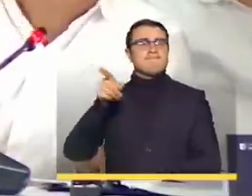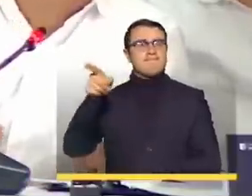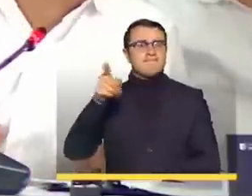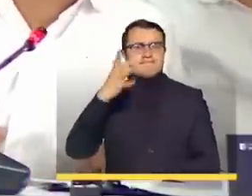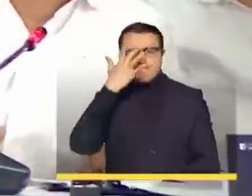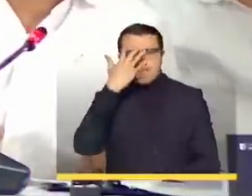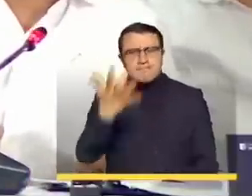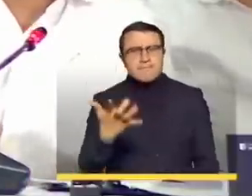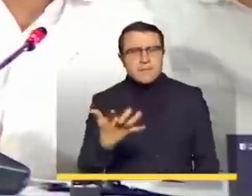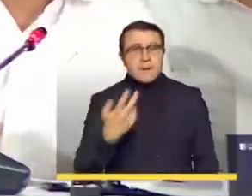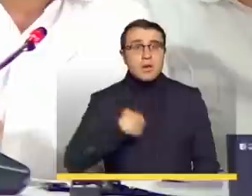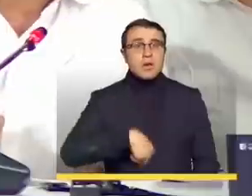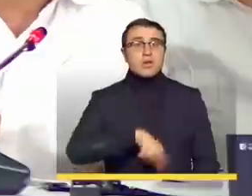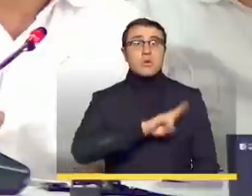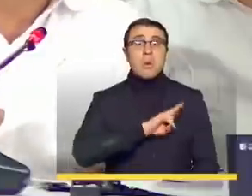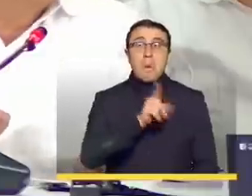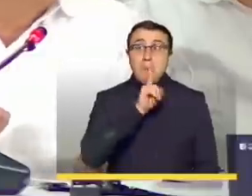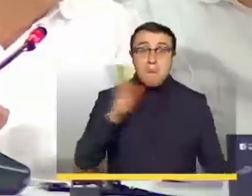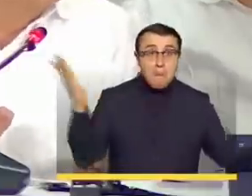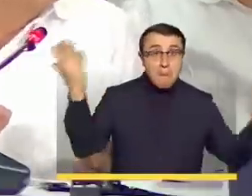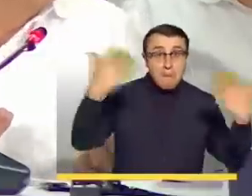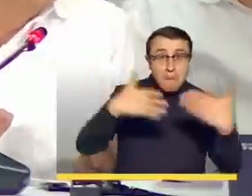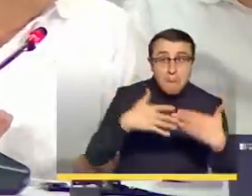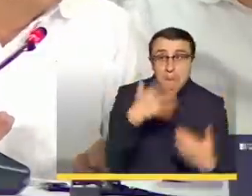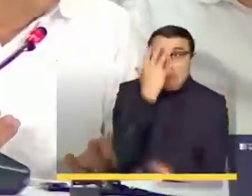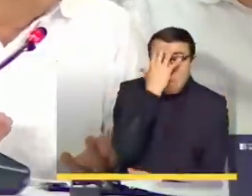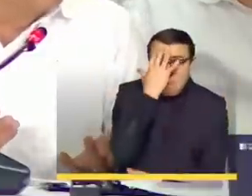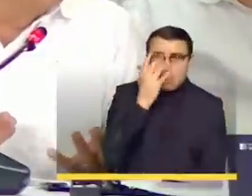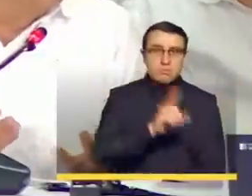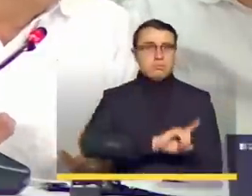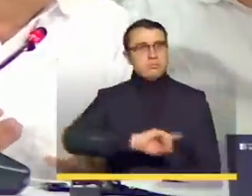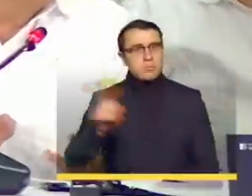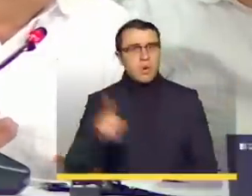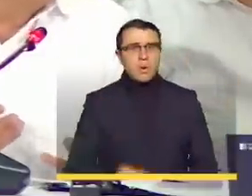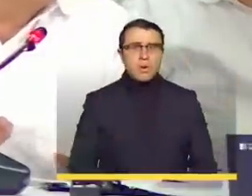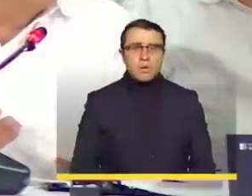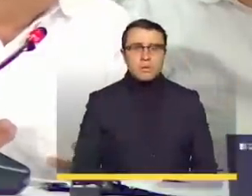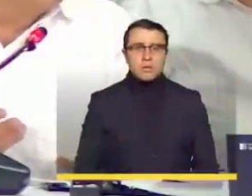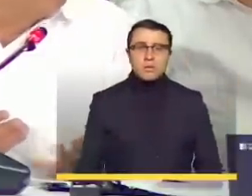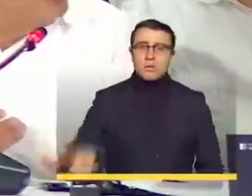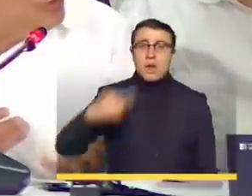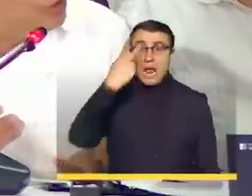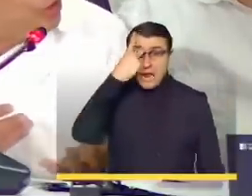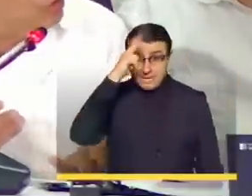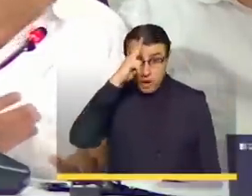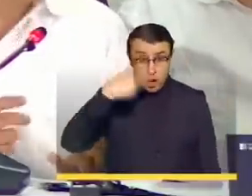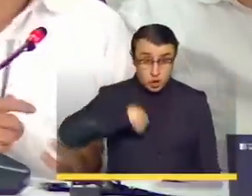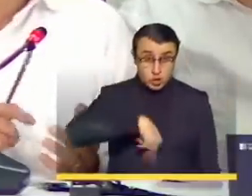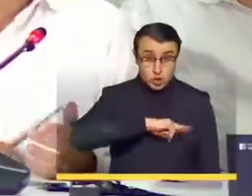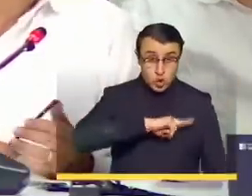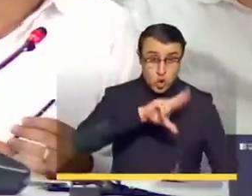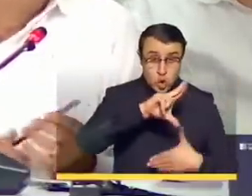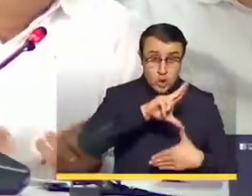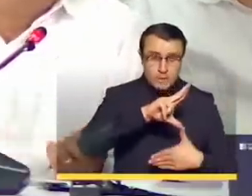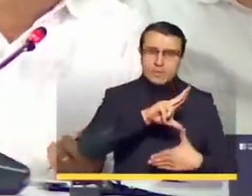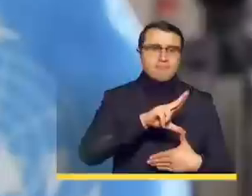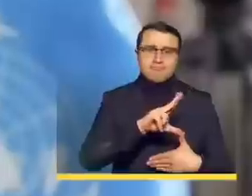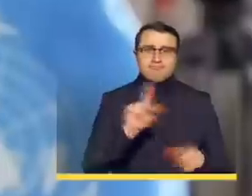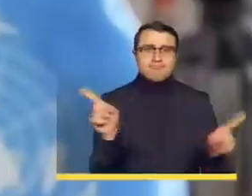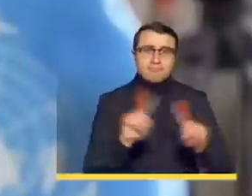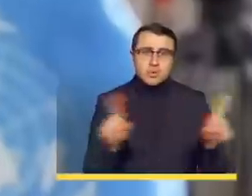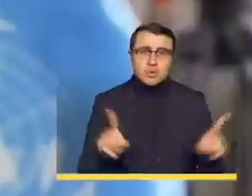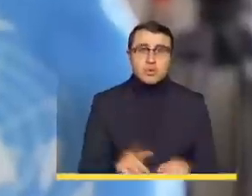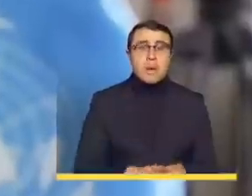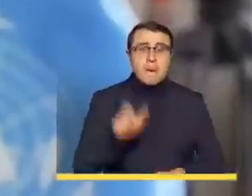qué? Porque no tenemos nada que ocultar. Porque los que han cometido los errores no somos nosotros realmente. Los que